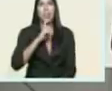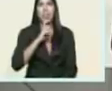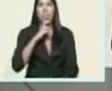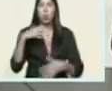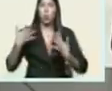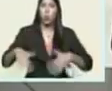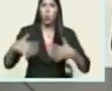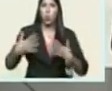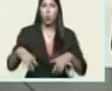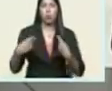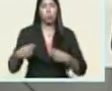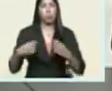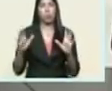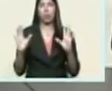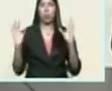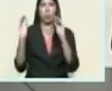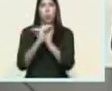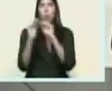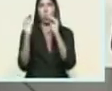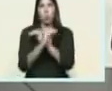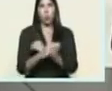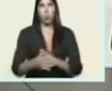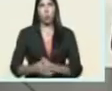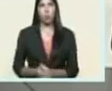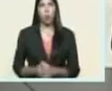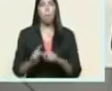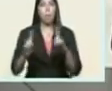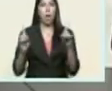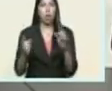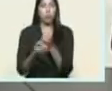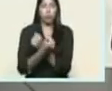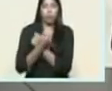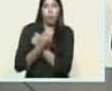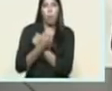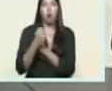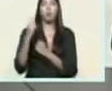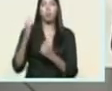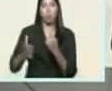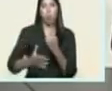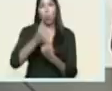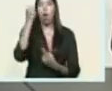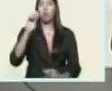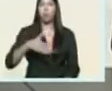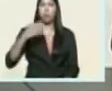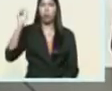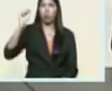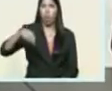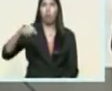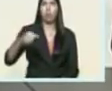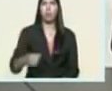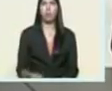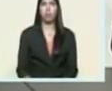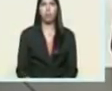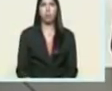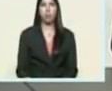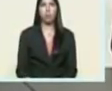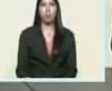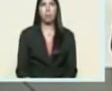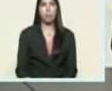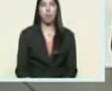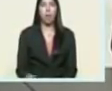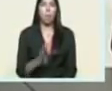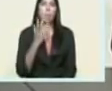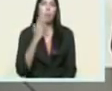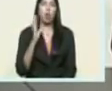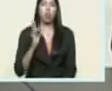duras, complejas, adversas, pero con amor todo se puede, todo se puede. Las más